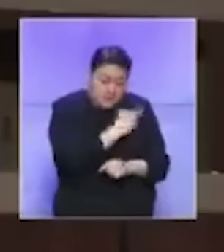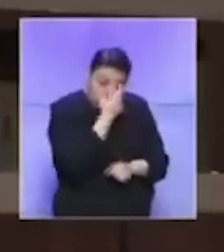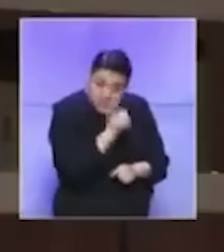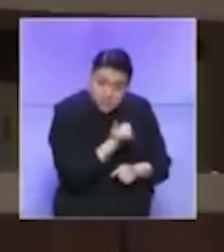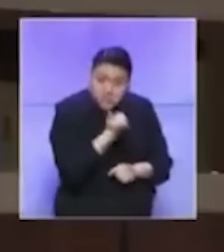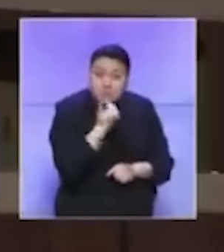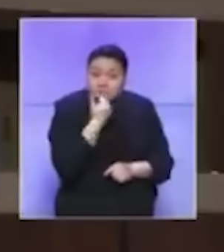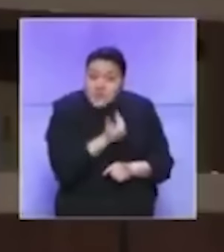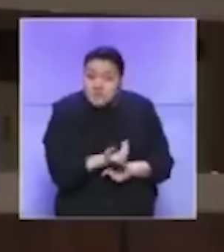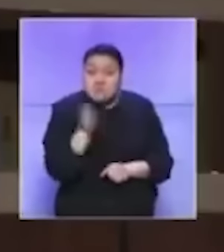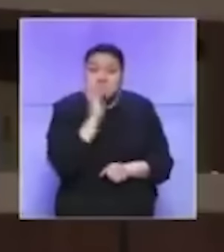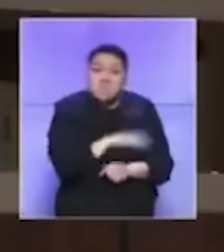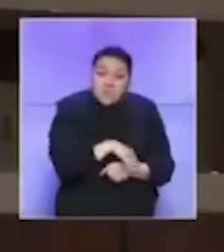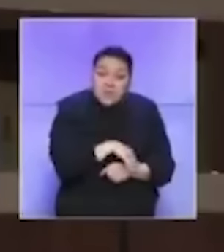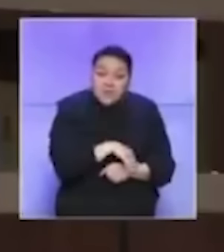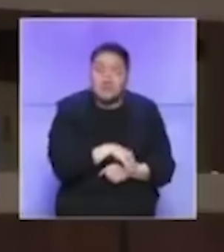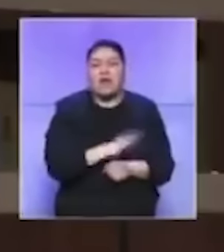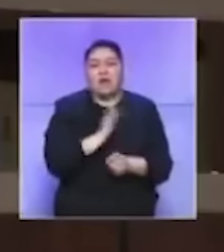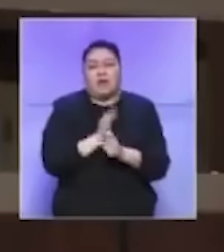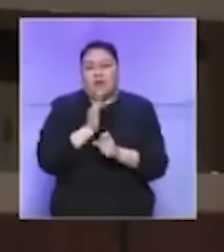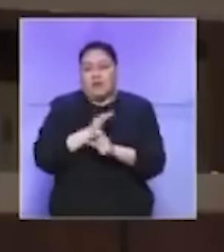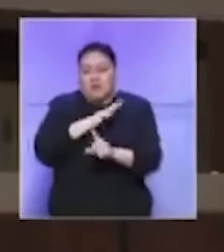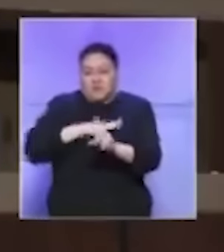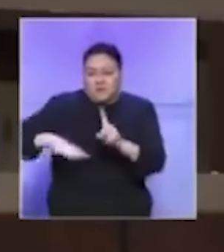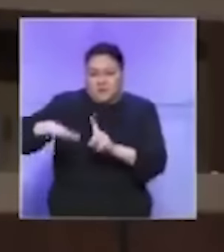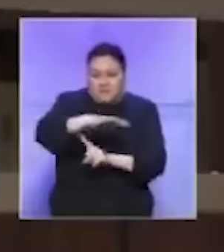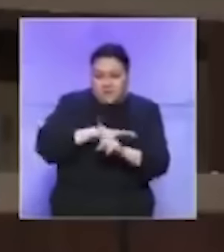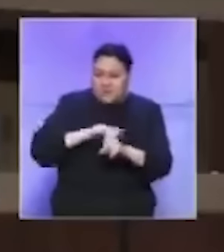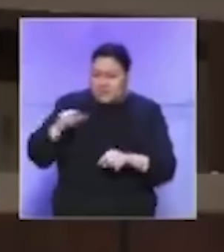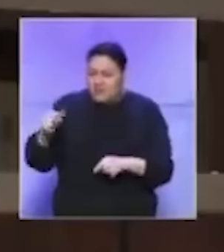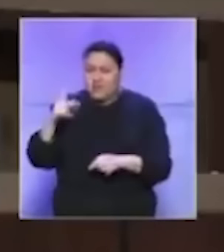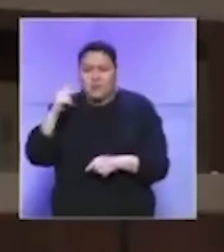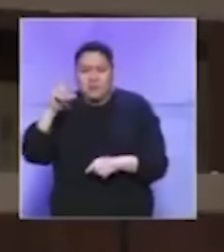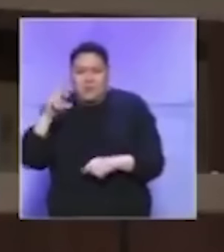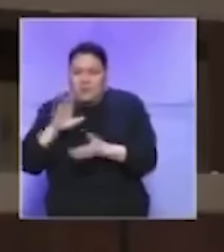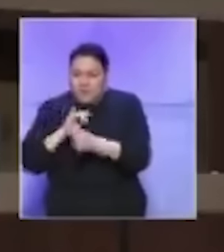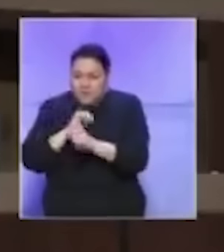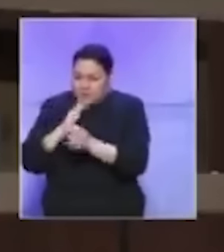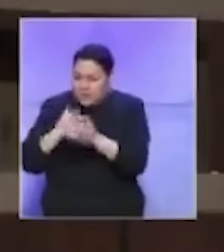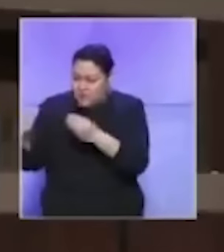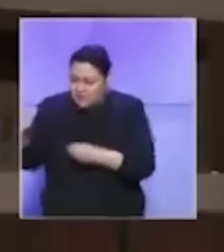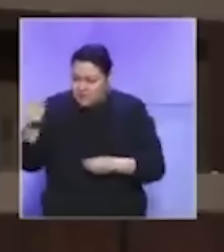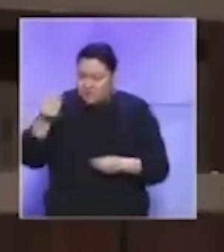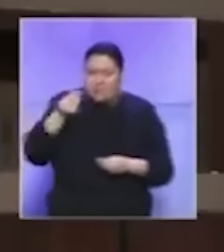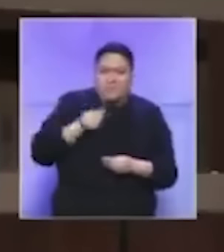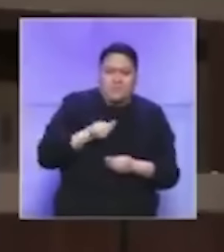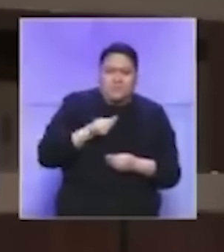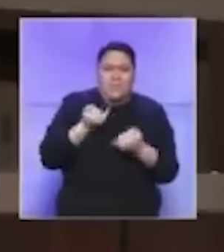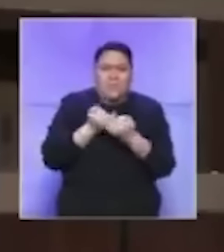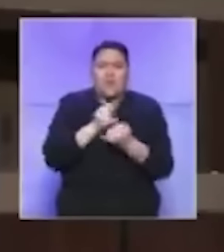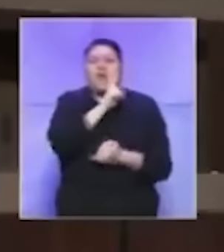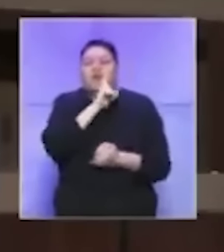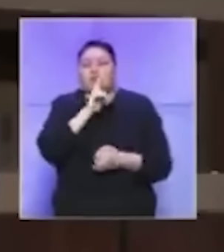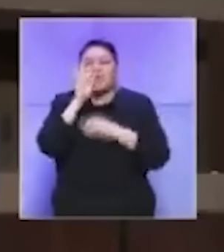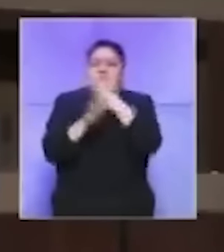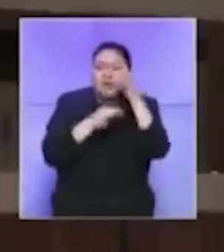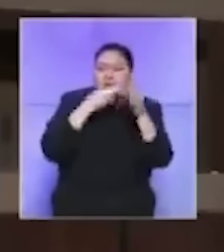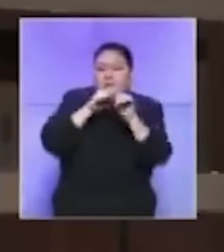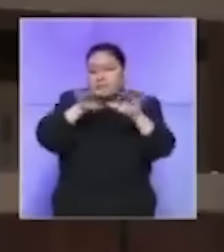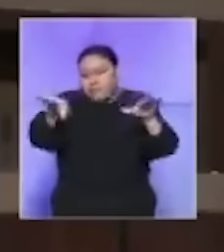recurrente, y dados los elementos aportados por el PRD, basados en notas periodísticas,